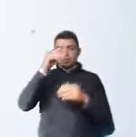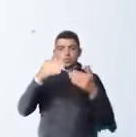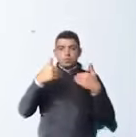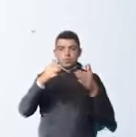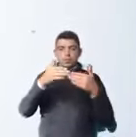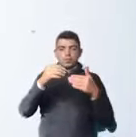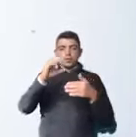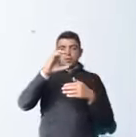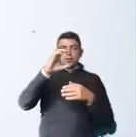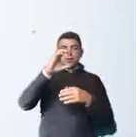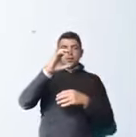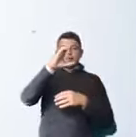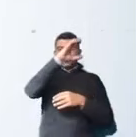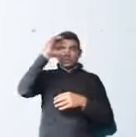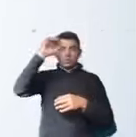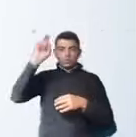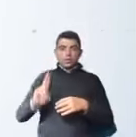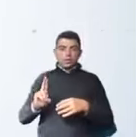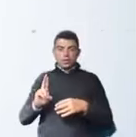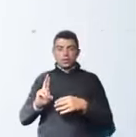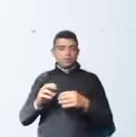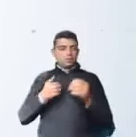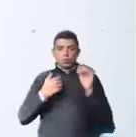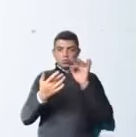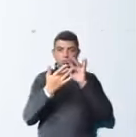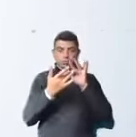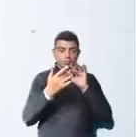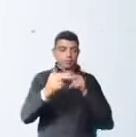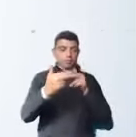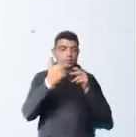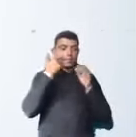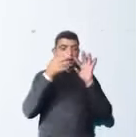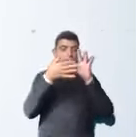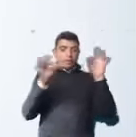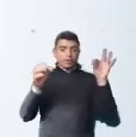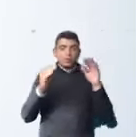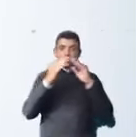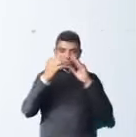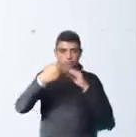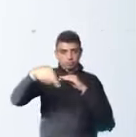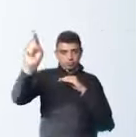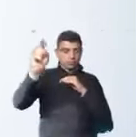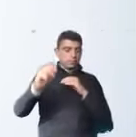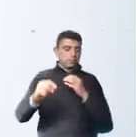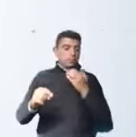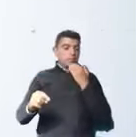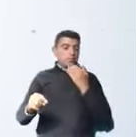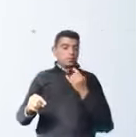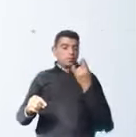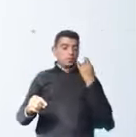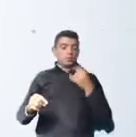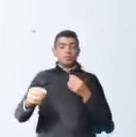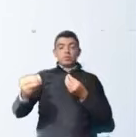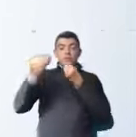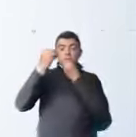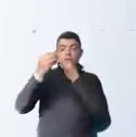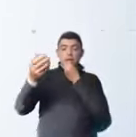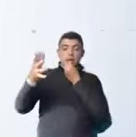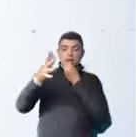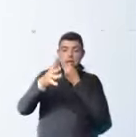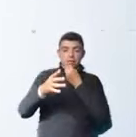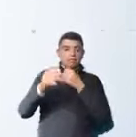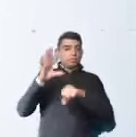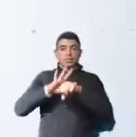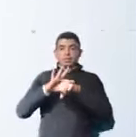que están conectadas en este momento, llévense en esta frase para sus casas. Cuando la alimentación es mala, la medicina no